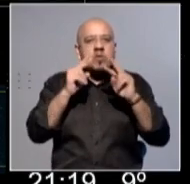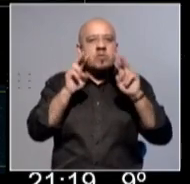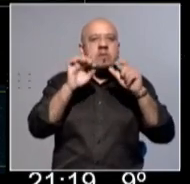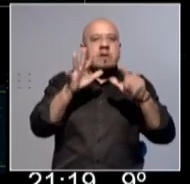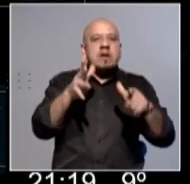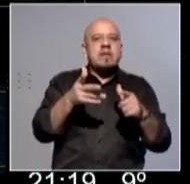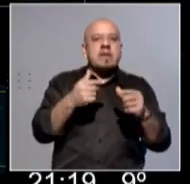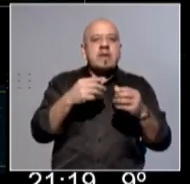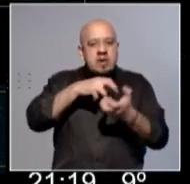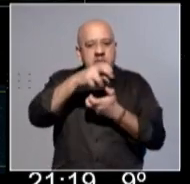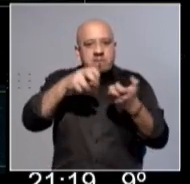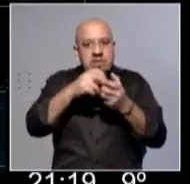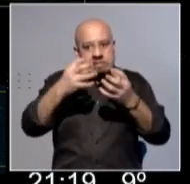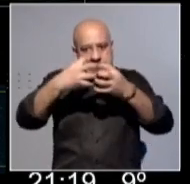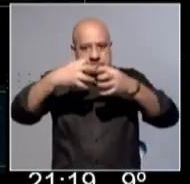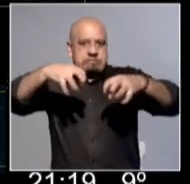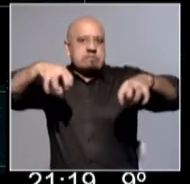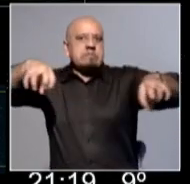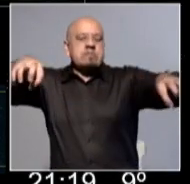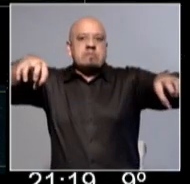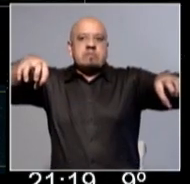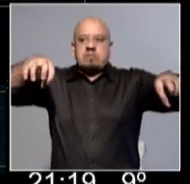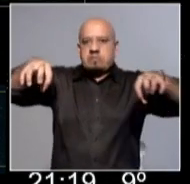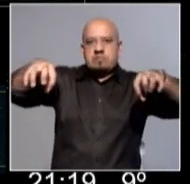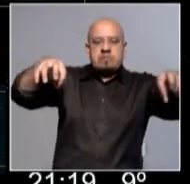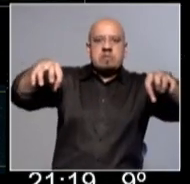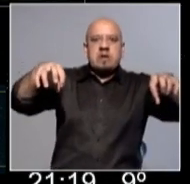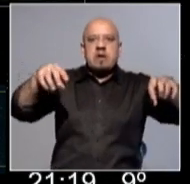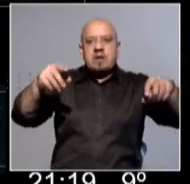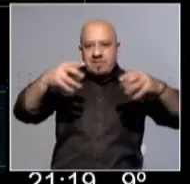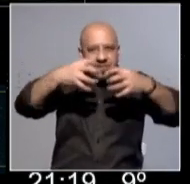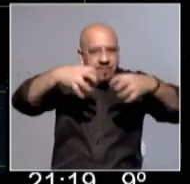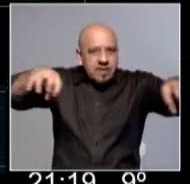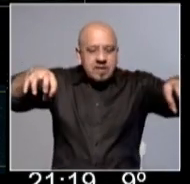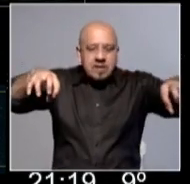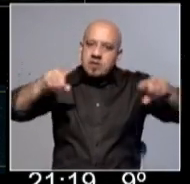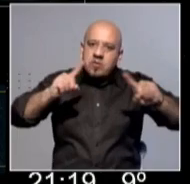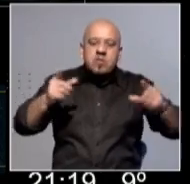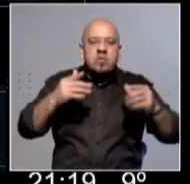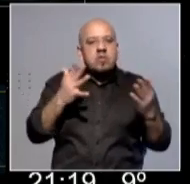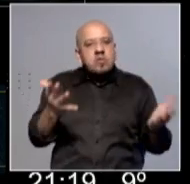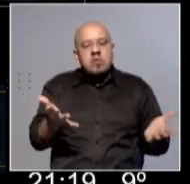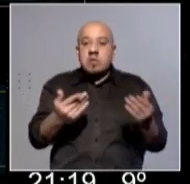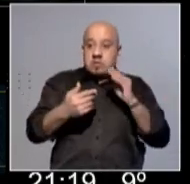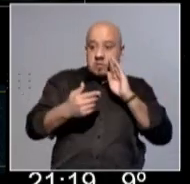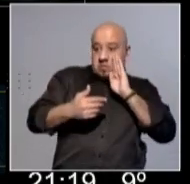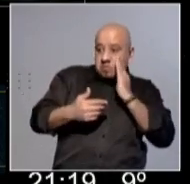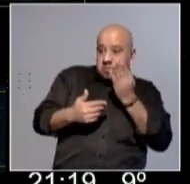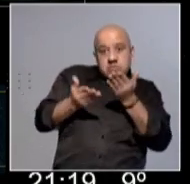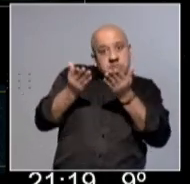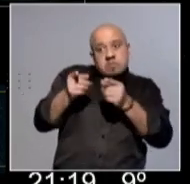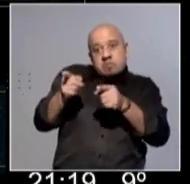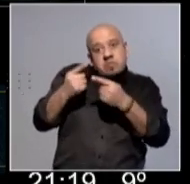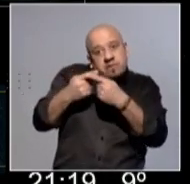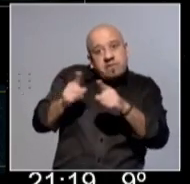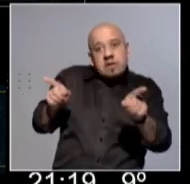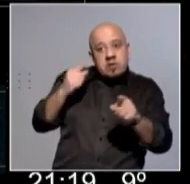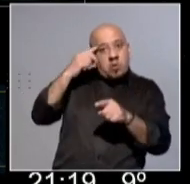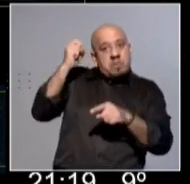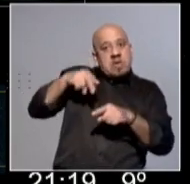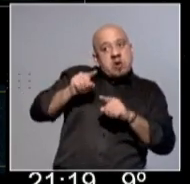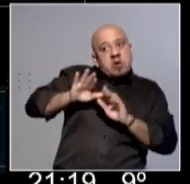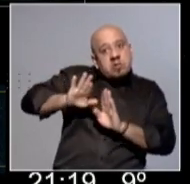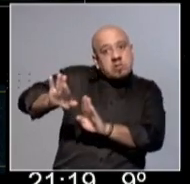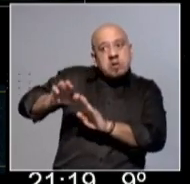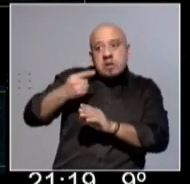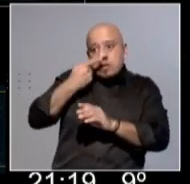excluyente, de la política Locarje-Smith, ¿no?, de amigo-enemigo. Hablamos del reconocimiento legítimo de intereses diversos que pujan en el